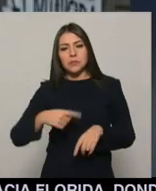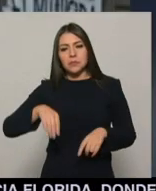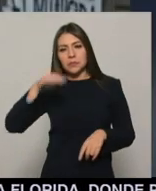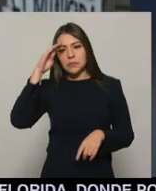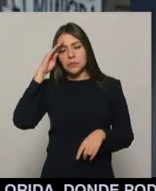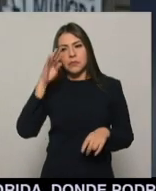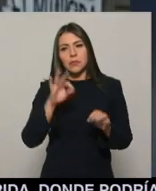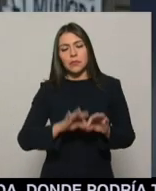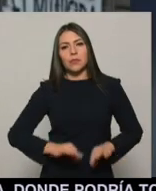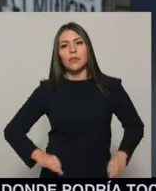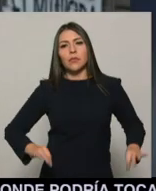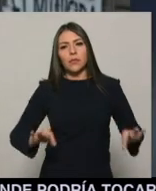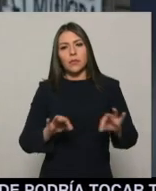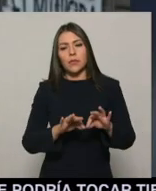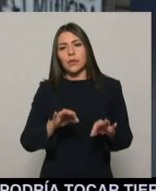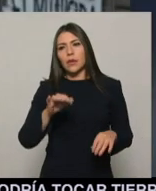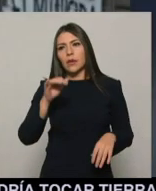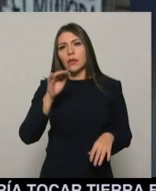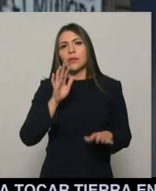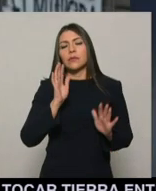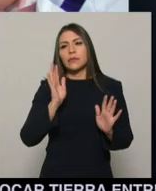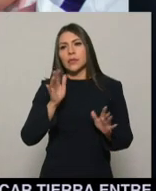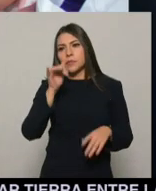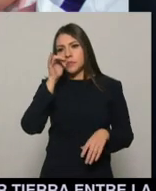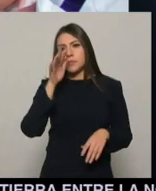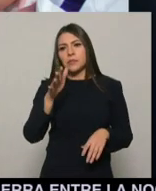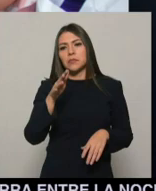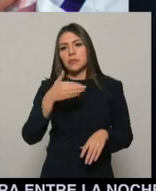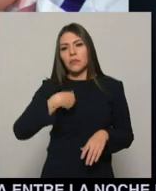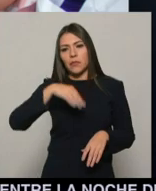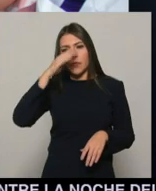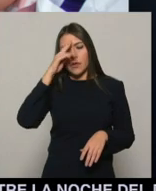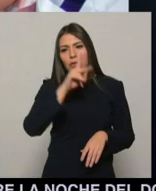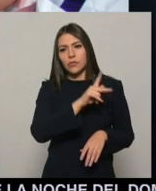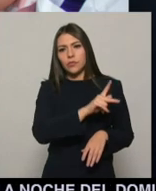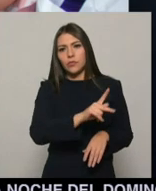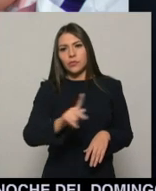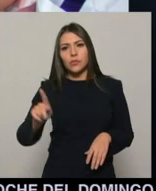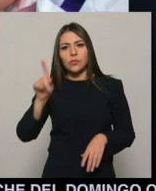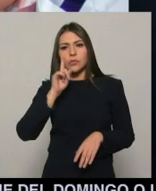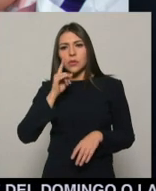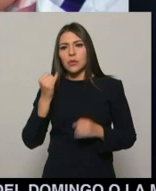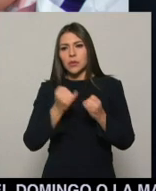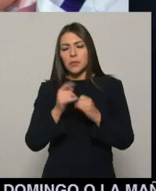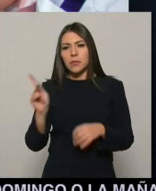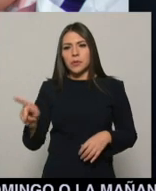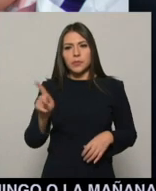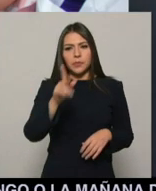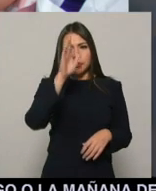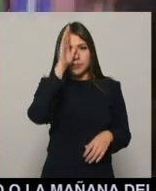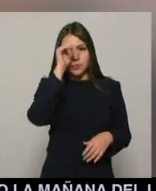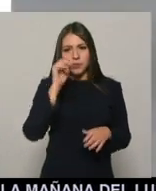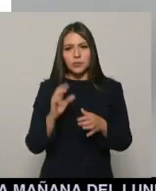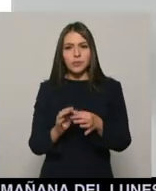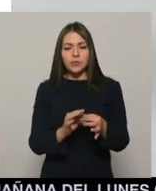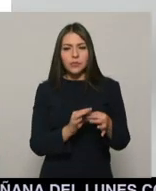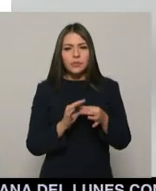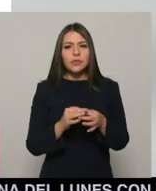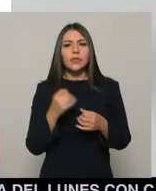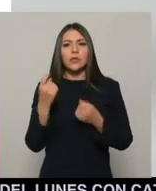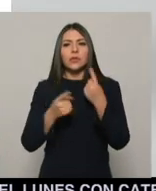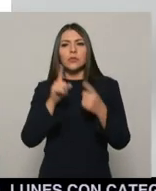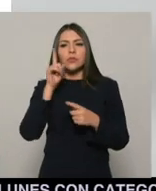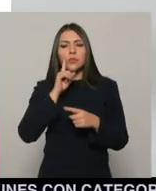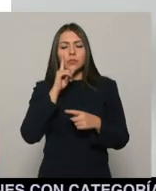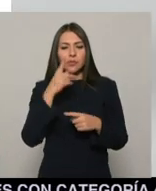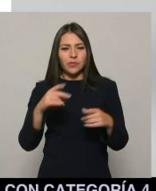importante proclamarnos, sobre todo, creo que todas coincidimos como mujeres, ¿no? Porque también en nuestro gremio hay mujeres que han sido agredidas,